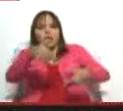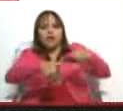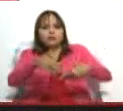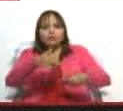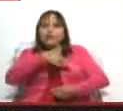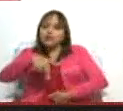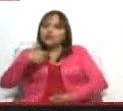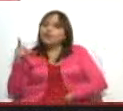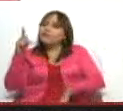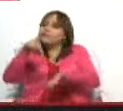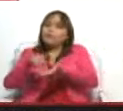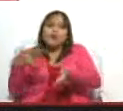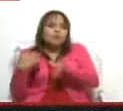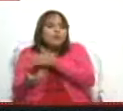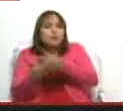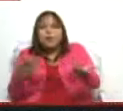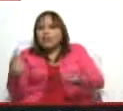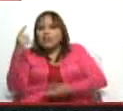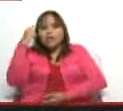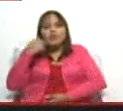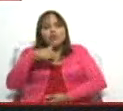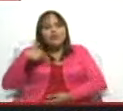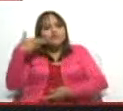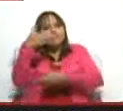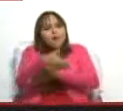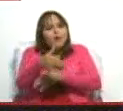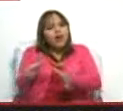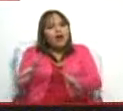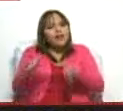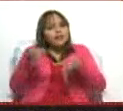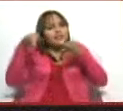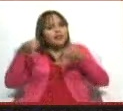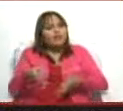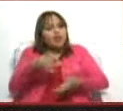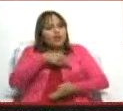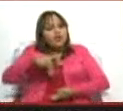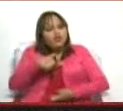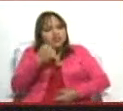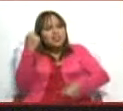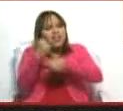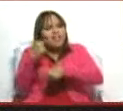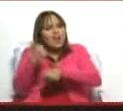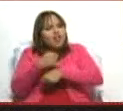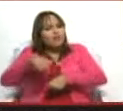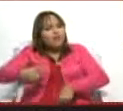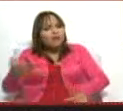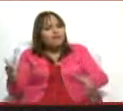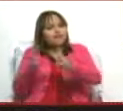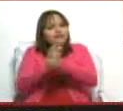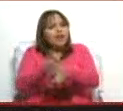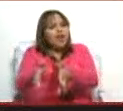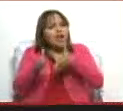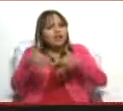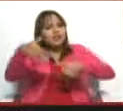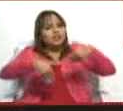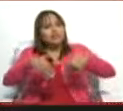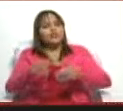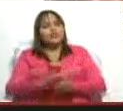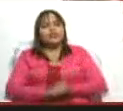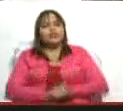el PSUV. Nosotros vamos a elecciones para ganarlas. Nos estamos preparando para ganarlas.